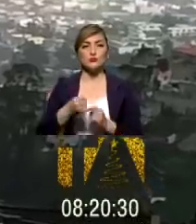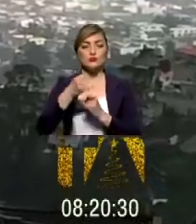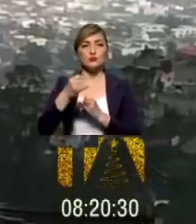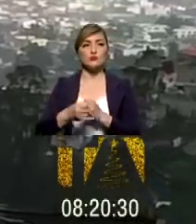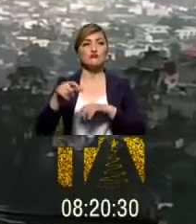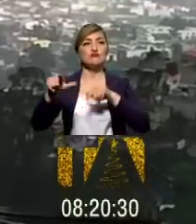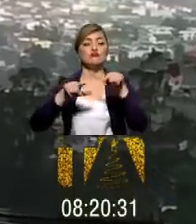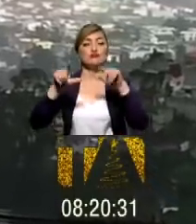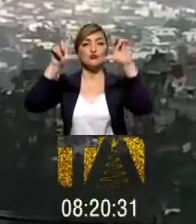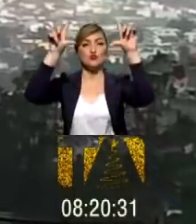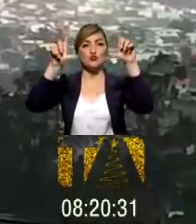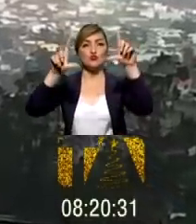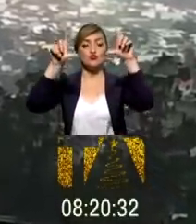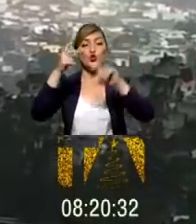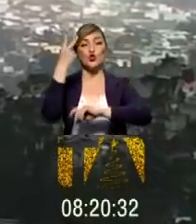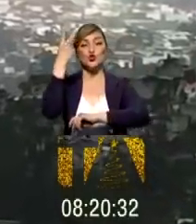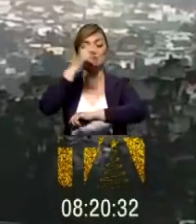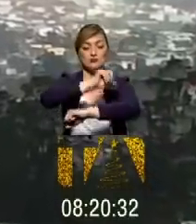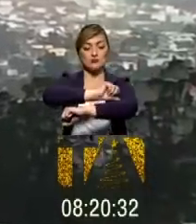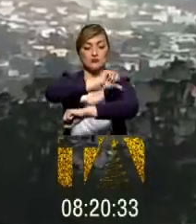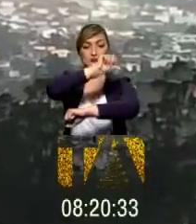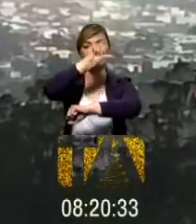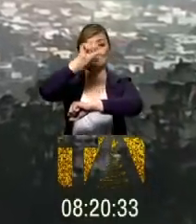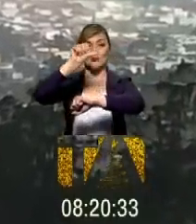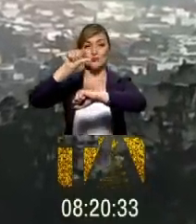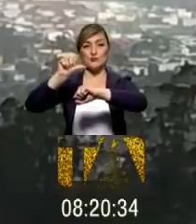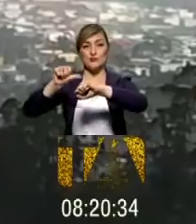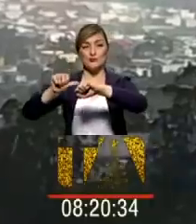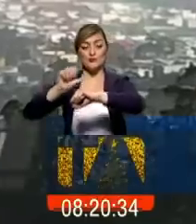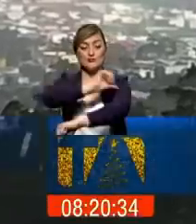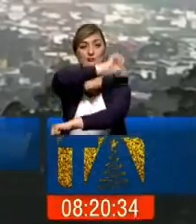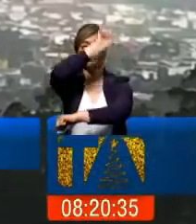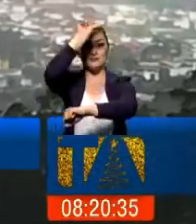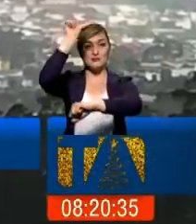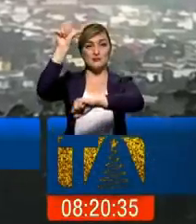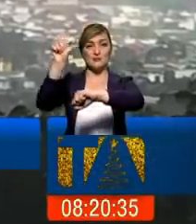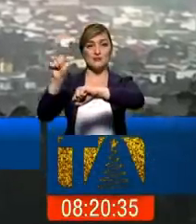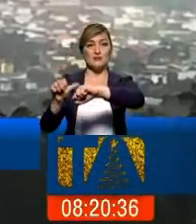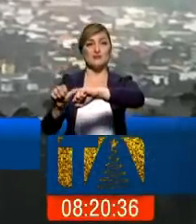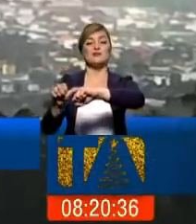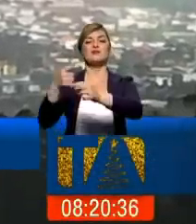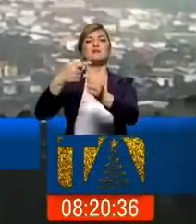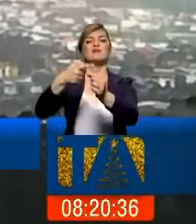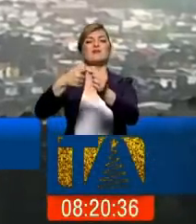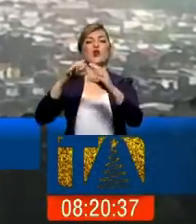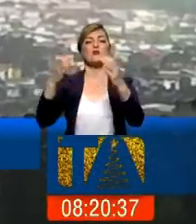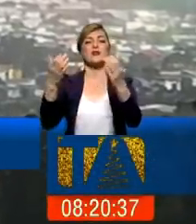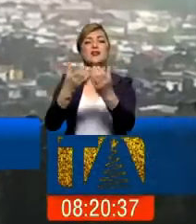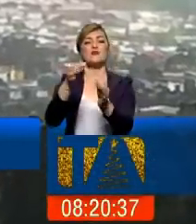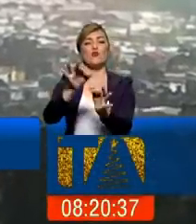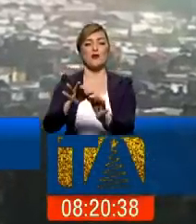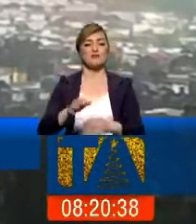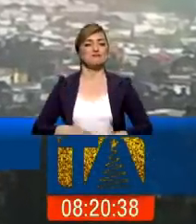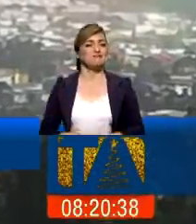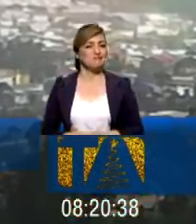Finalizamos el segmento con la fotografía de un doble arco iris captado en la ciudad de Quito por nuestro amigo Juan Moreno Flores desde el sector del Comité del Pueblo.